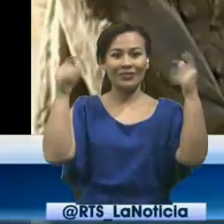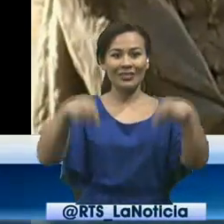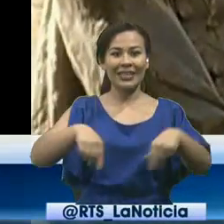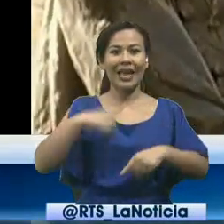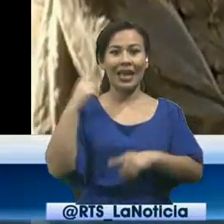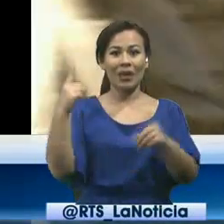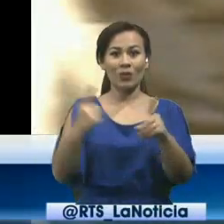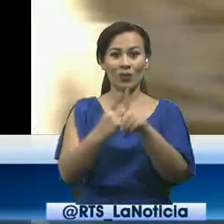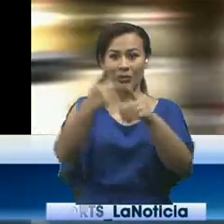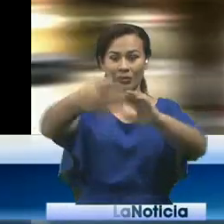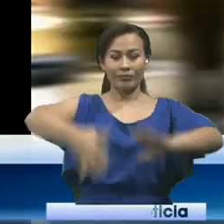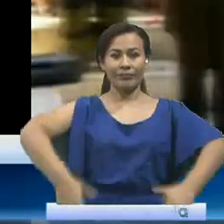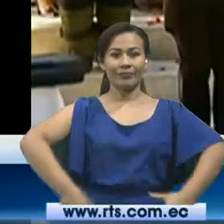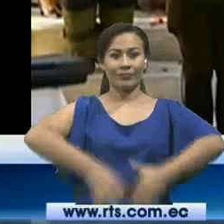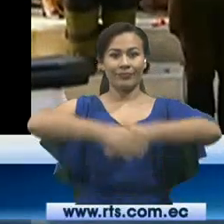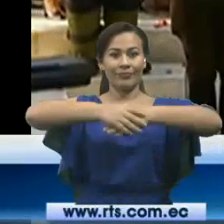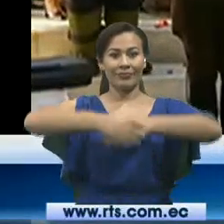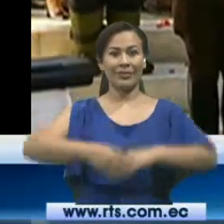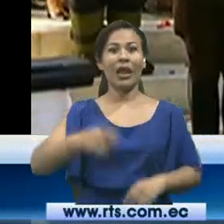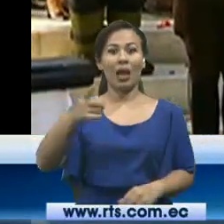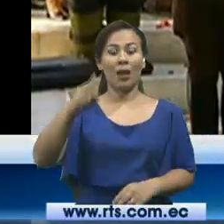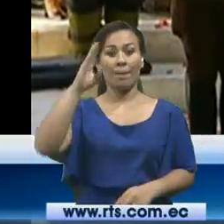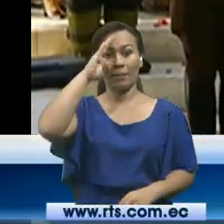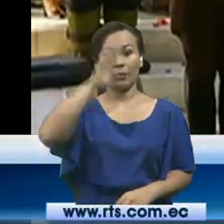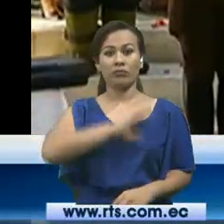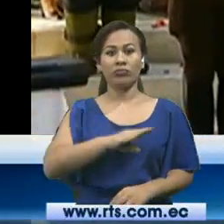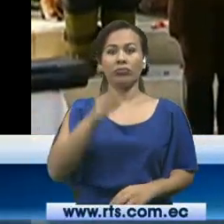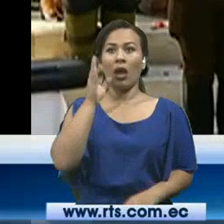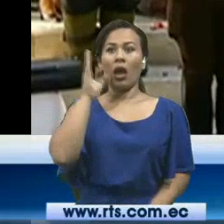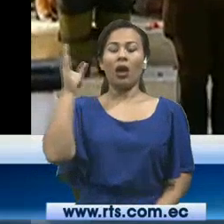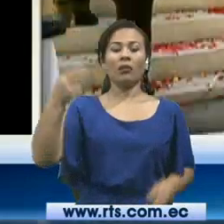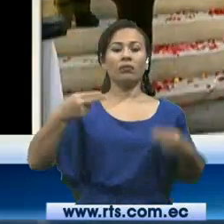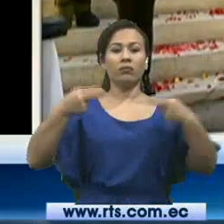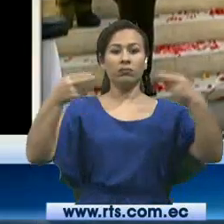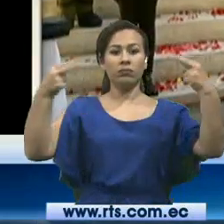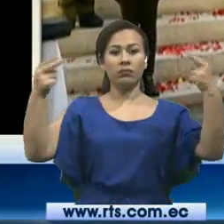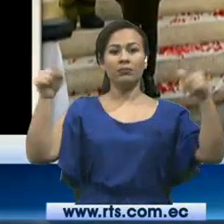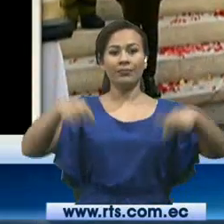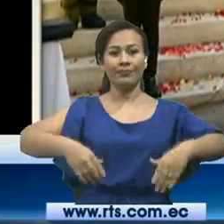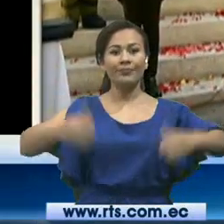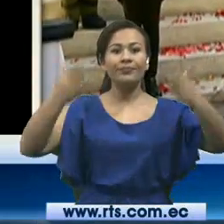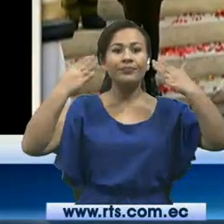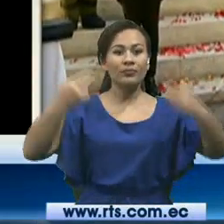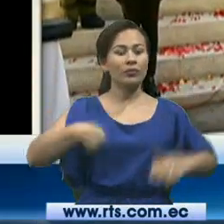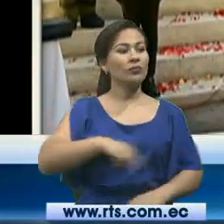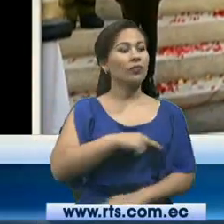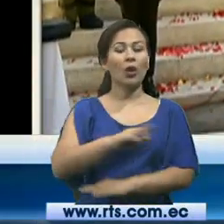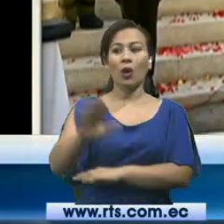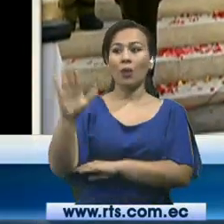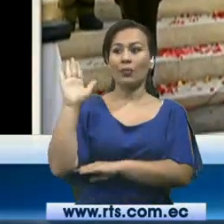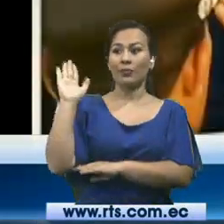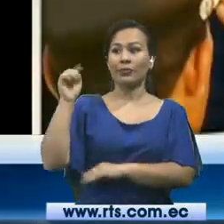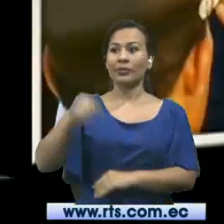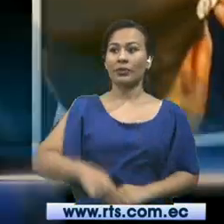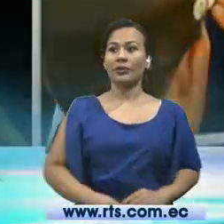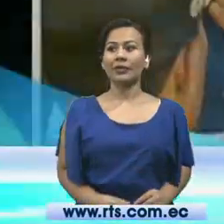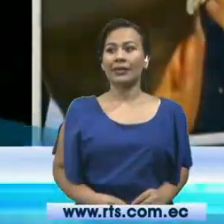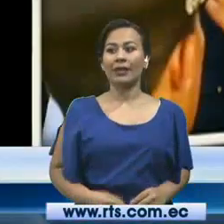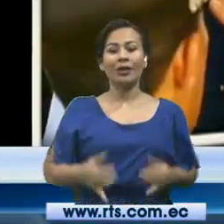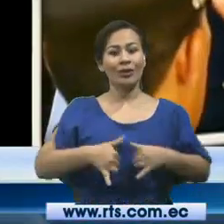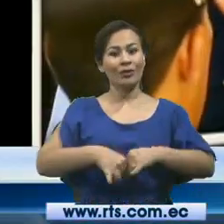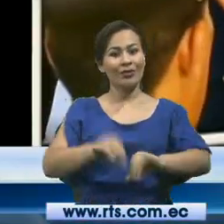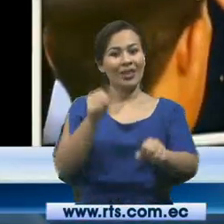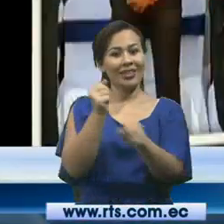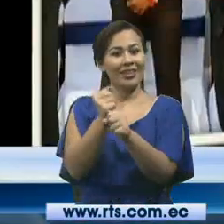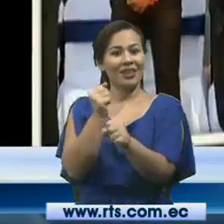los Libertadores, la policía enarboló su homenaje a Guayaquil. Ratificando nuestro compromiso como policías de seguir trabajando por la